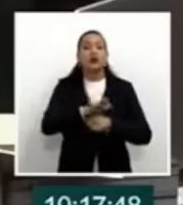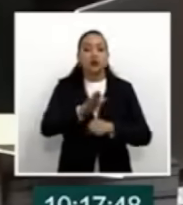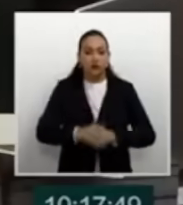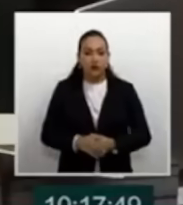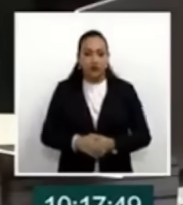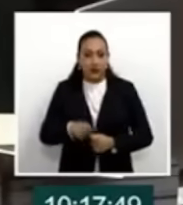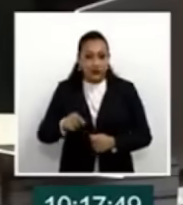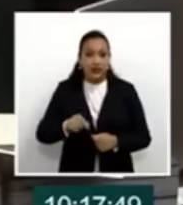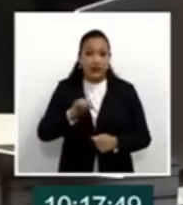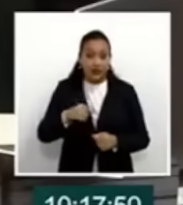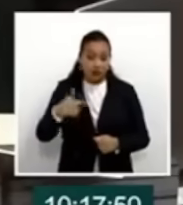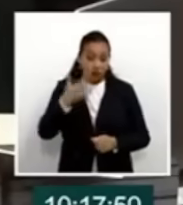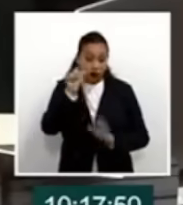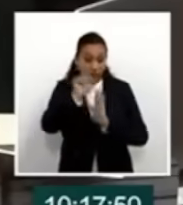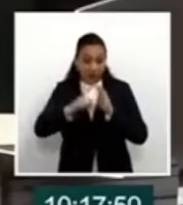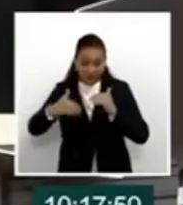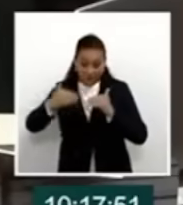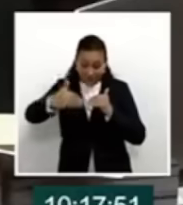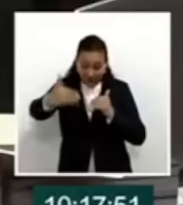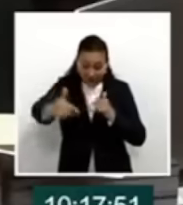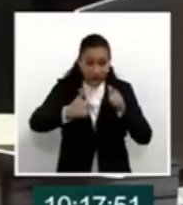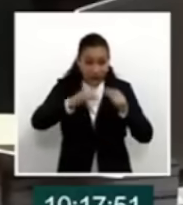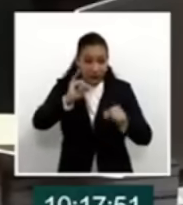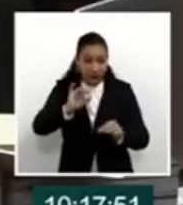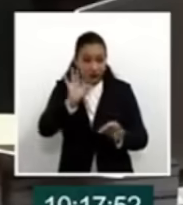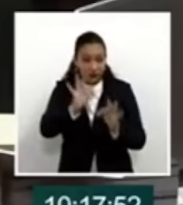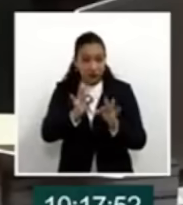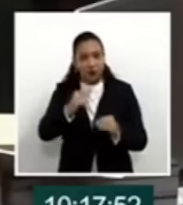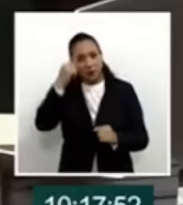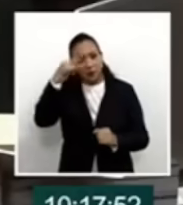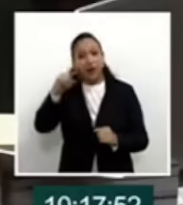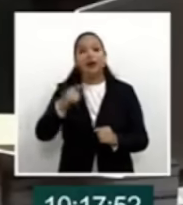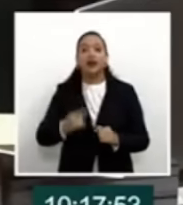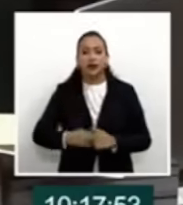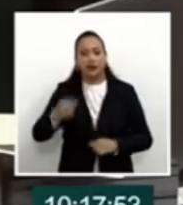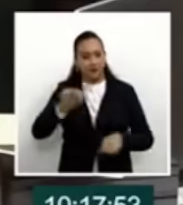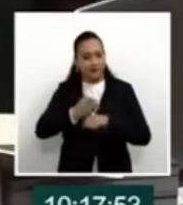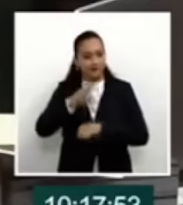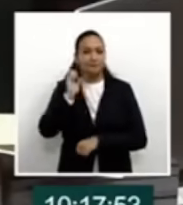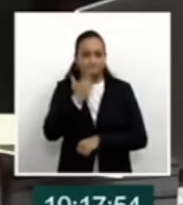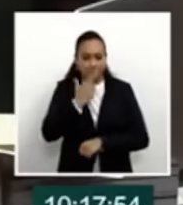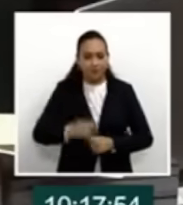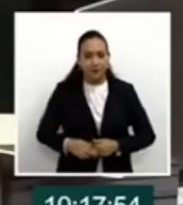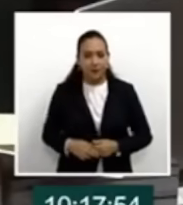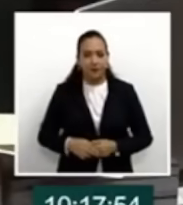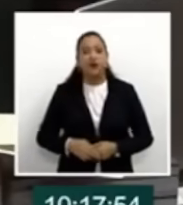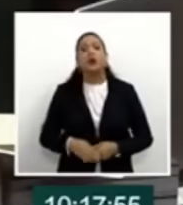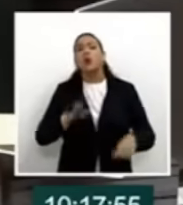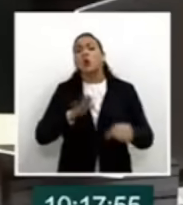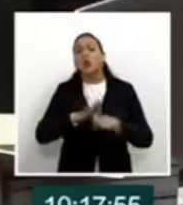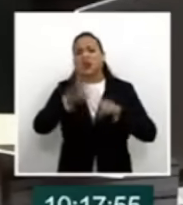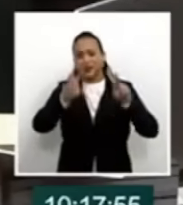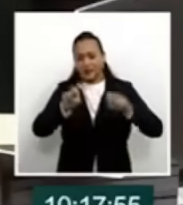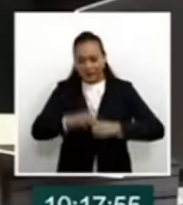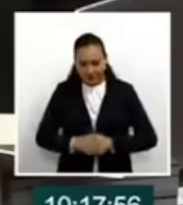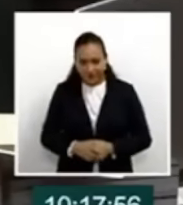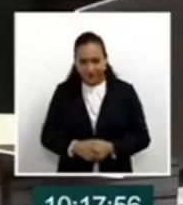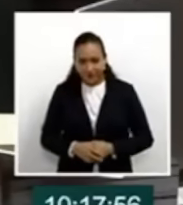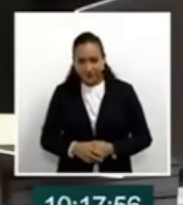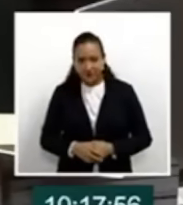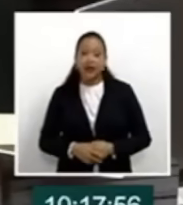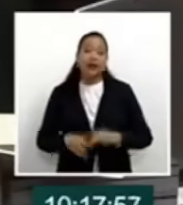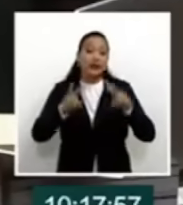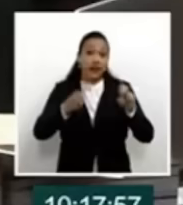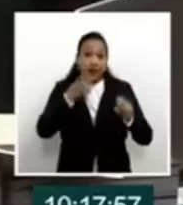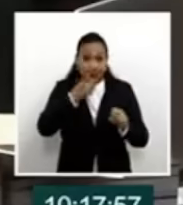sus efectos a los 12 meses siguientes a la notificación de estos puntos resolutivos al Congreso del Estado de Chihuahua, en la inteligencia de que, dentro del